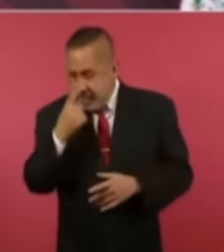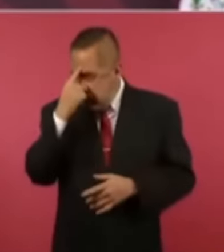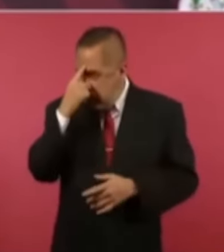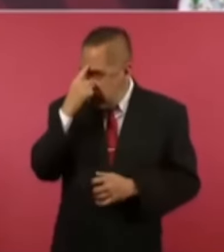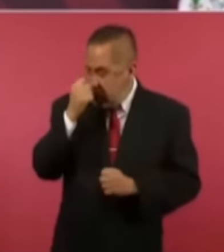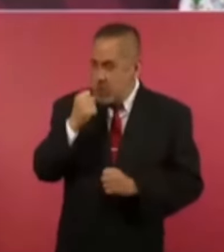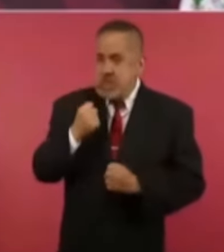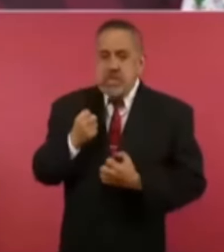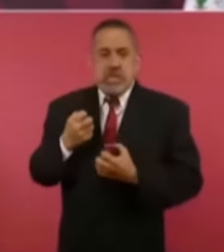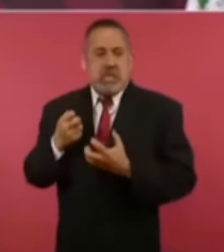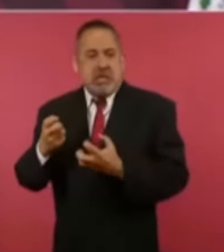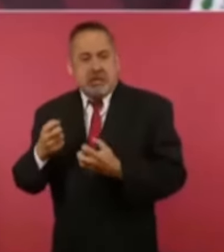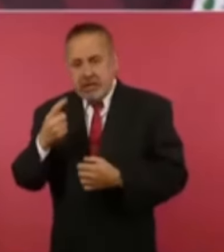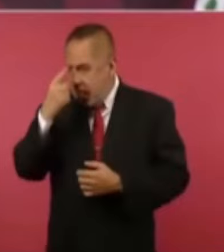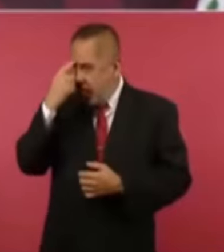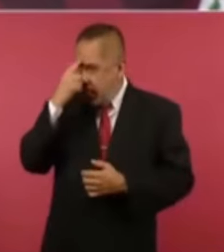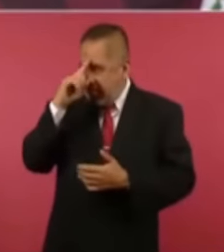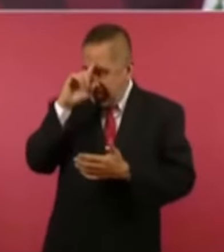fanáticos.